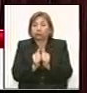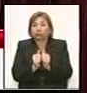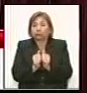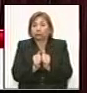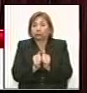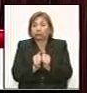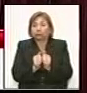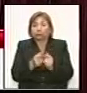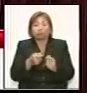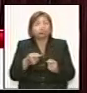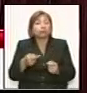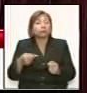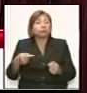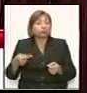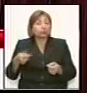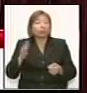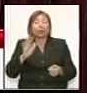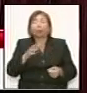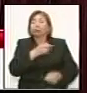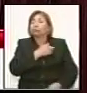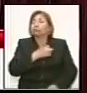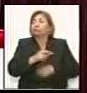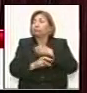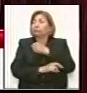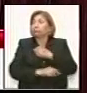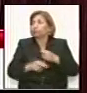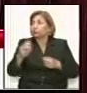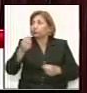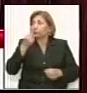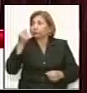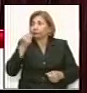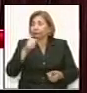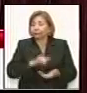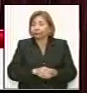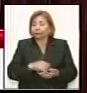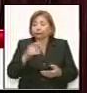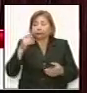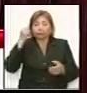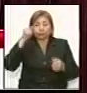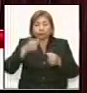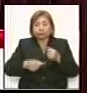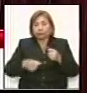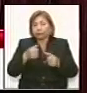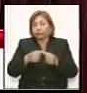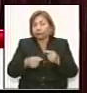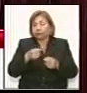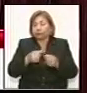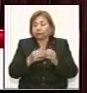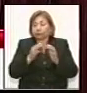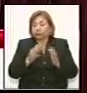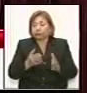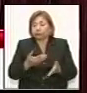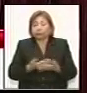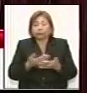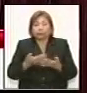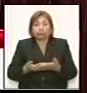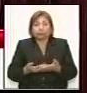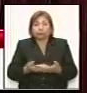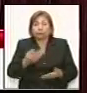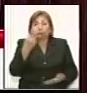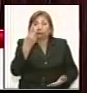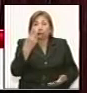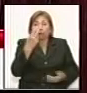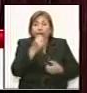con la oposición en su país y logró fijar una fecha del término de su mandato de